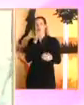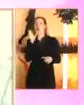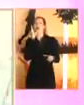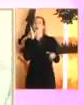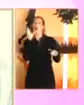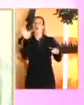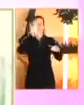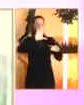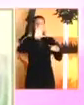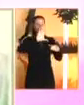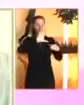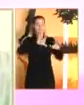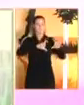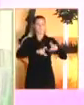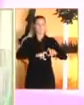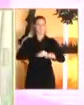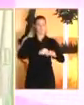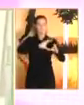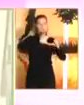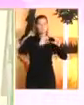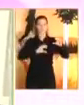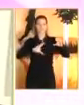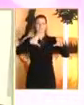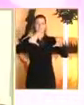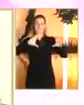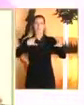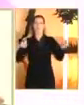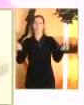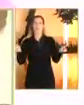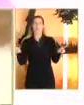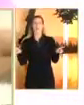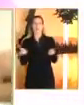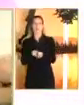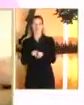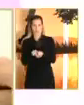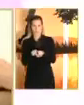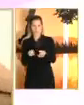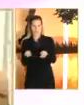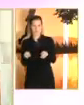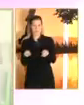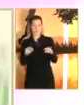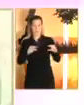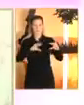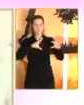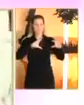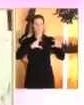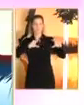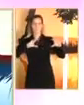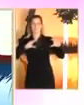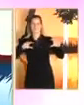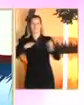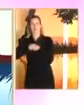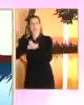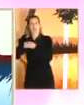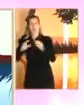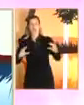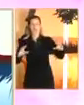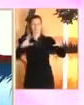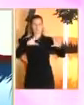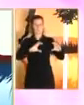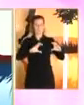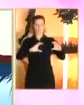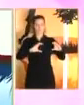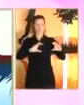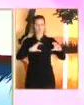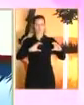vaso tiene que ser exactamente igual después la proporción de agua que vamos a echar de agua con sal y la proporción de detergente. O sea que necesitamos otro vaso más. El vaso